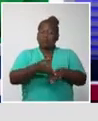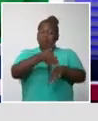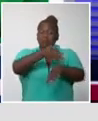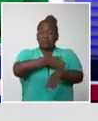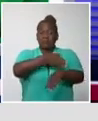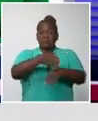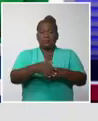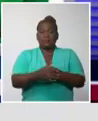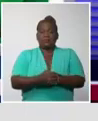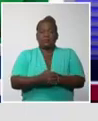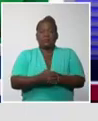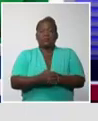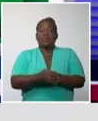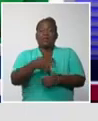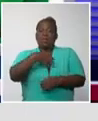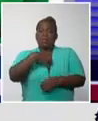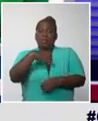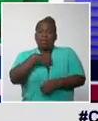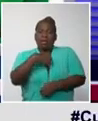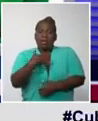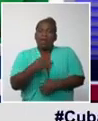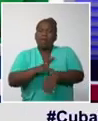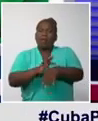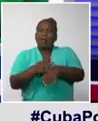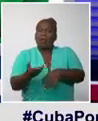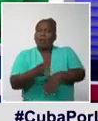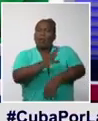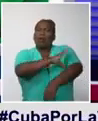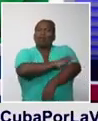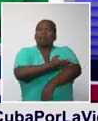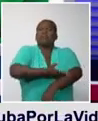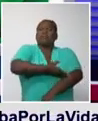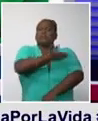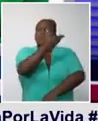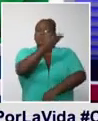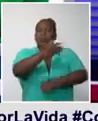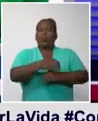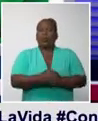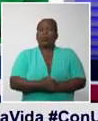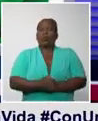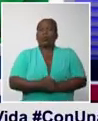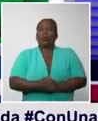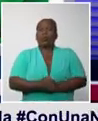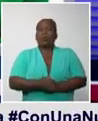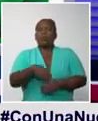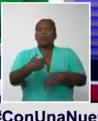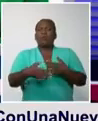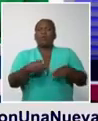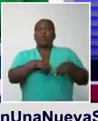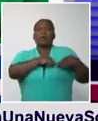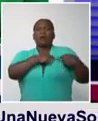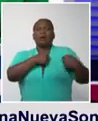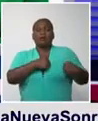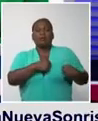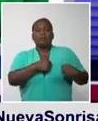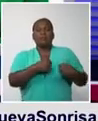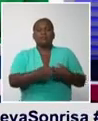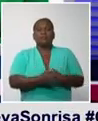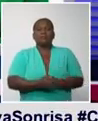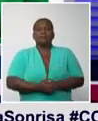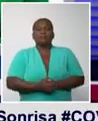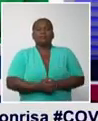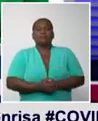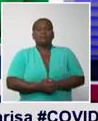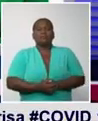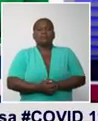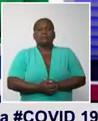con antecedentes de hipertensión arterial, fibrilación auricular, una trombosis venosa